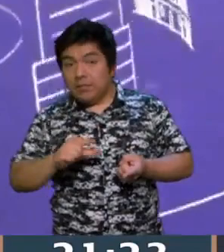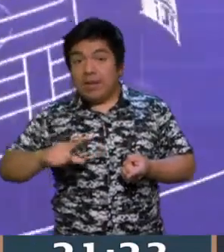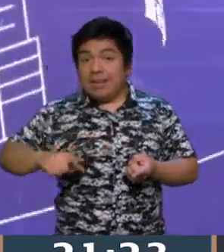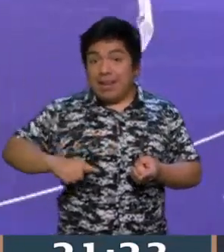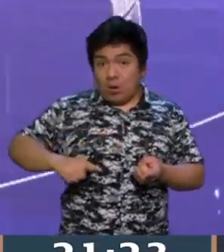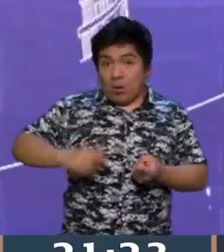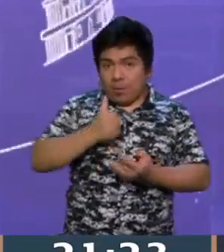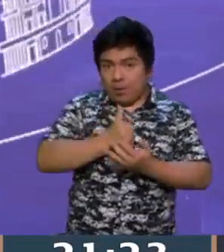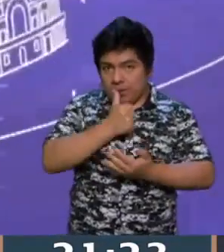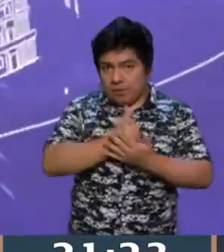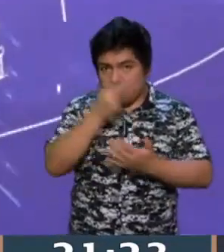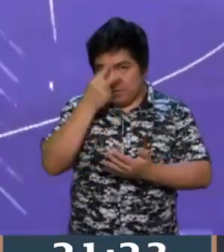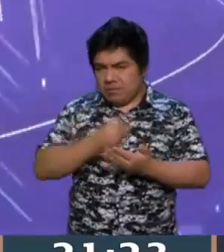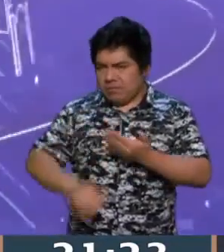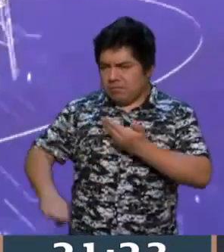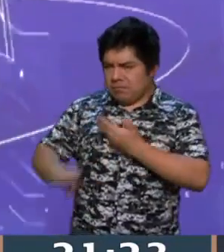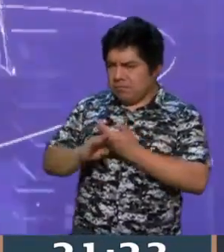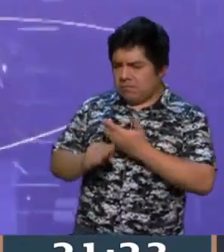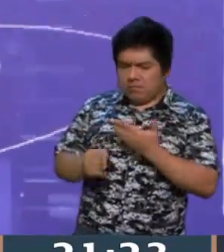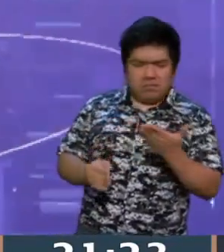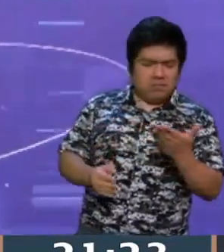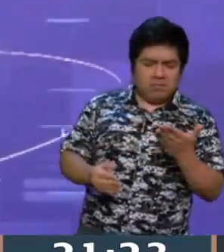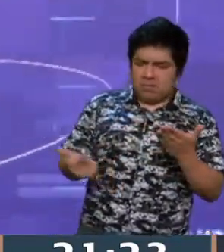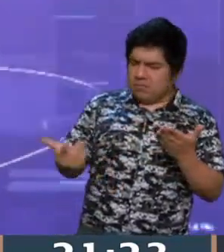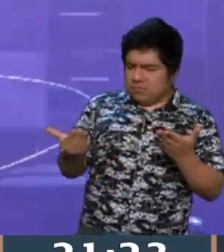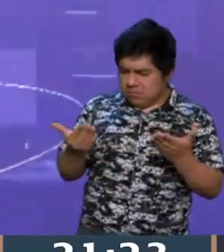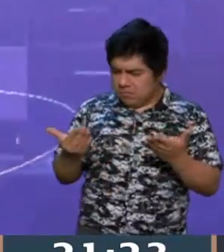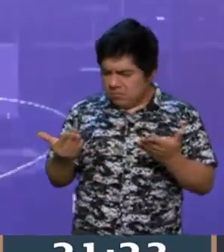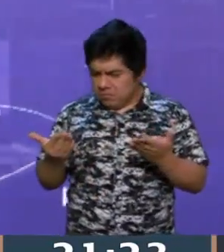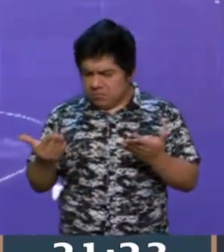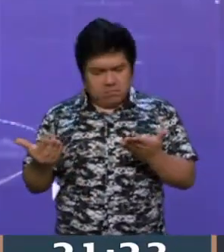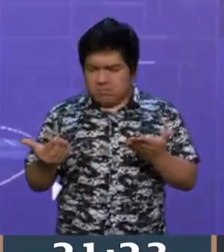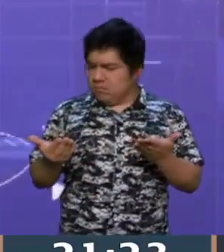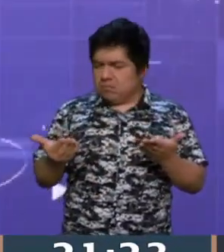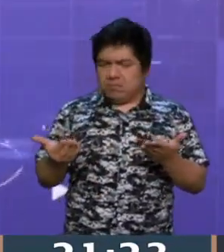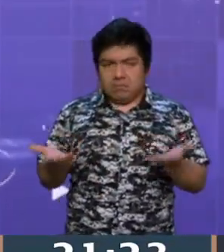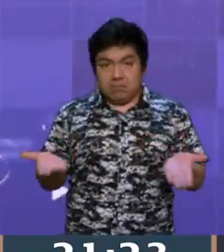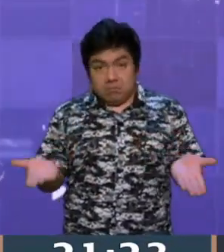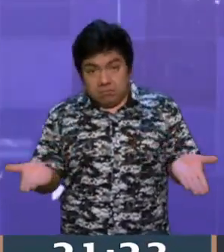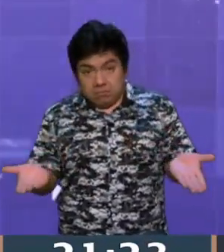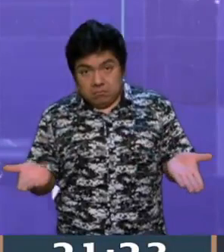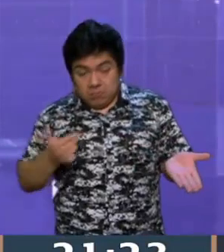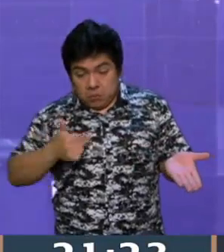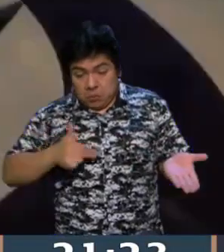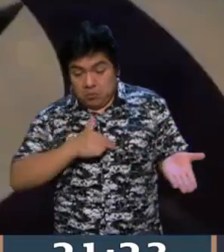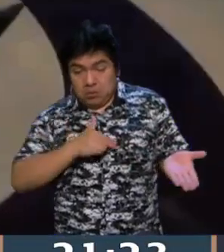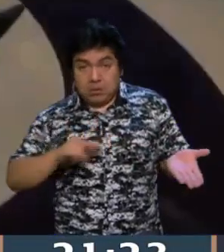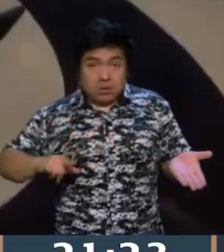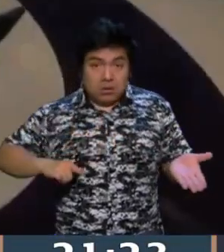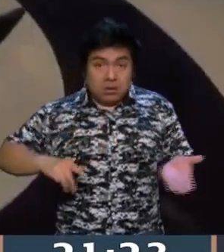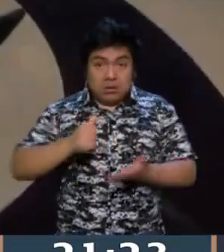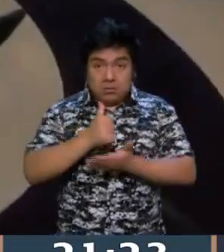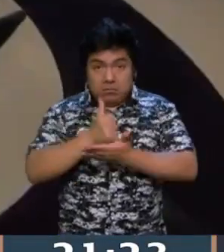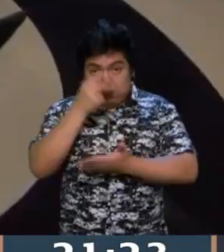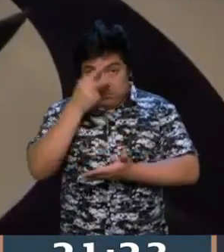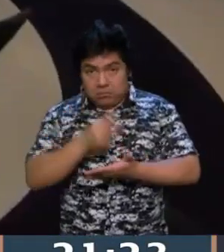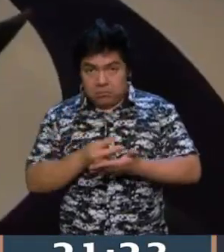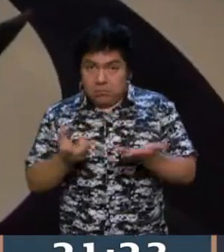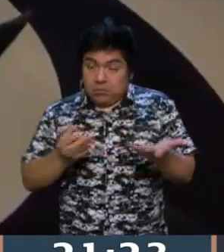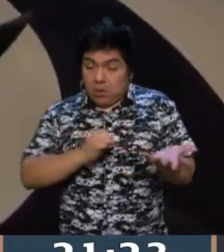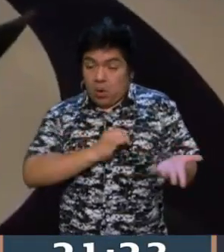gobierno de la ciudad, datos duros incluso, por supuesto que también el gobierno de la ciudad tiene